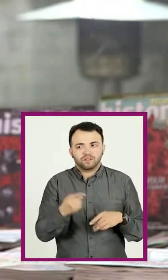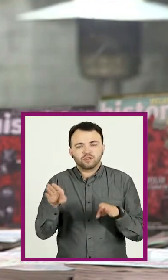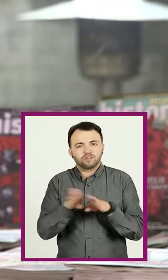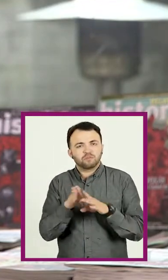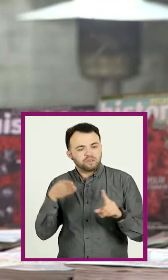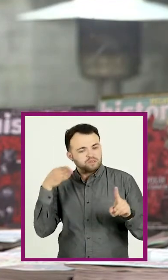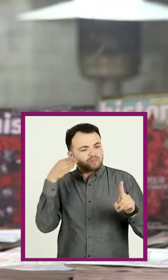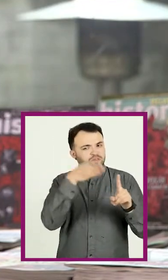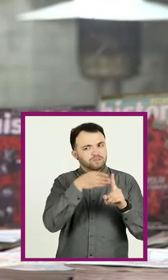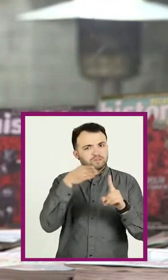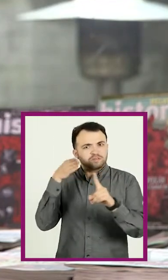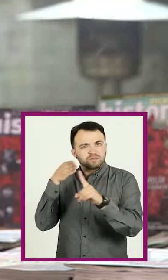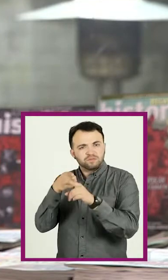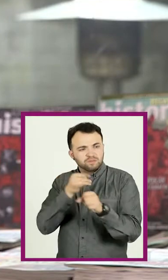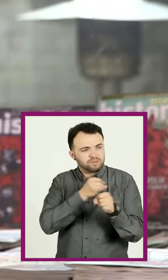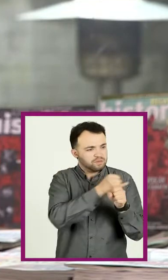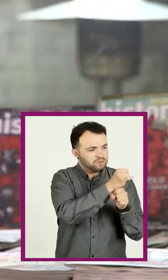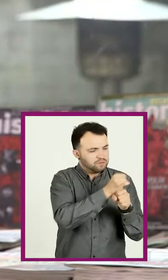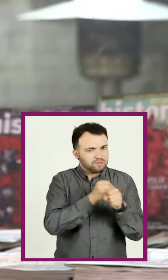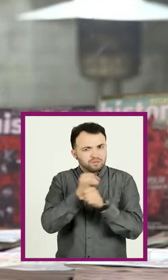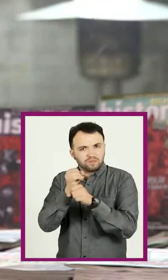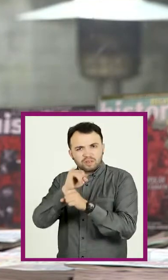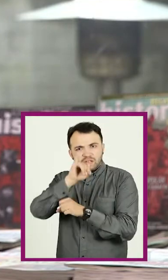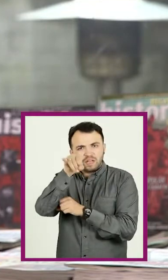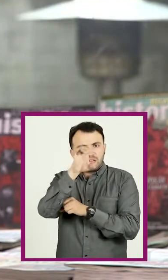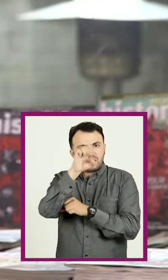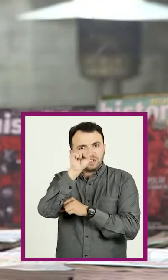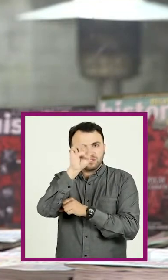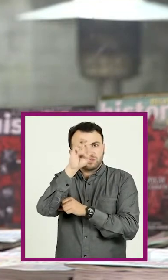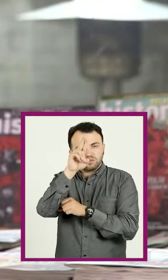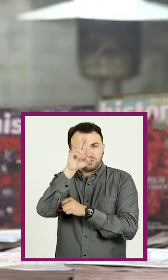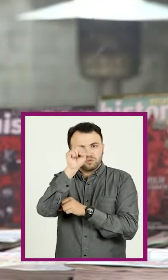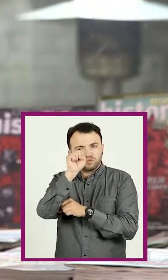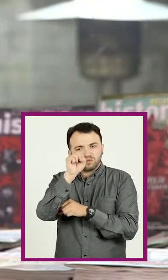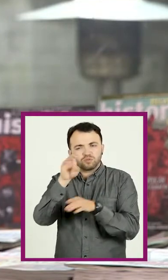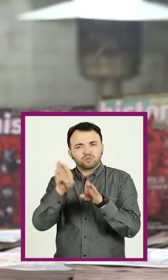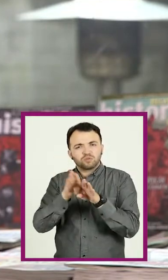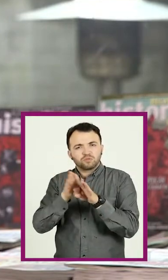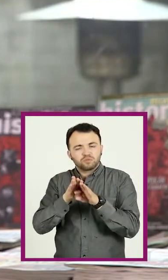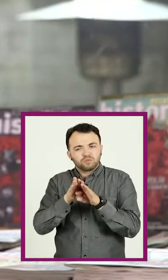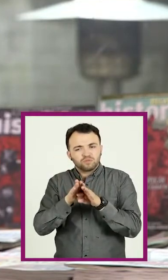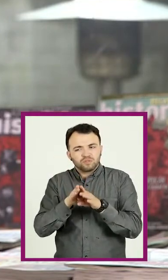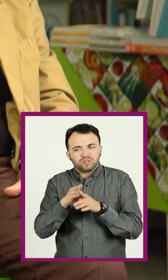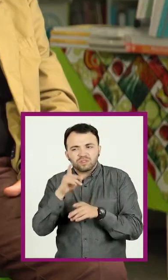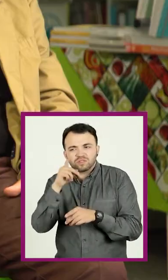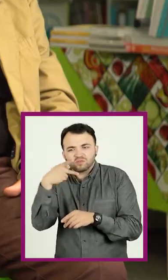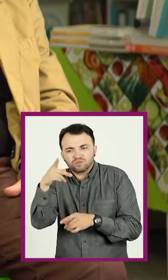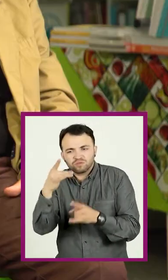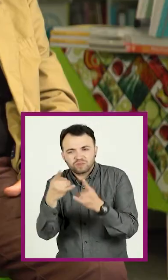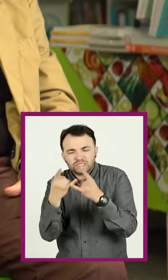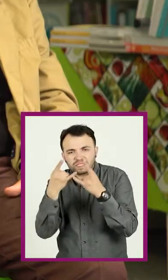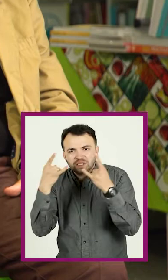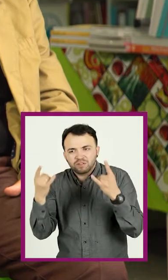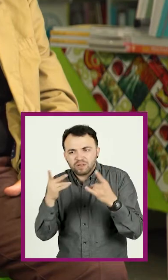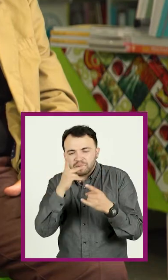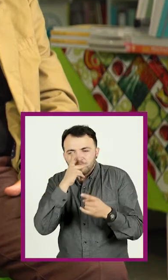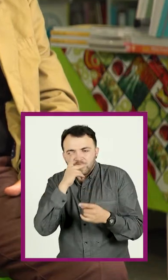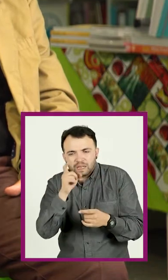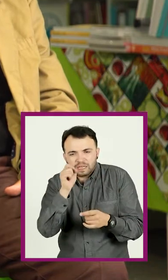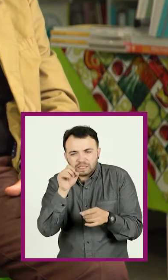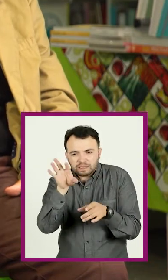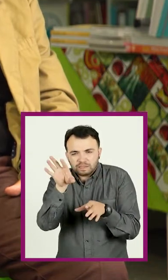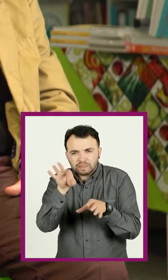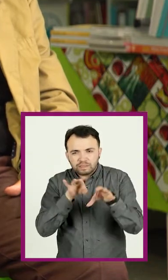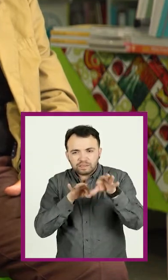un análisis hermenéutico de Jesús, ¿sí? Y analiza sus metáforas. Una